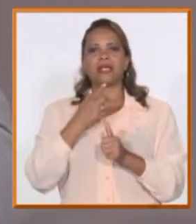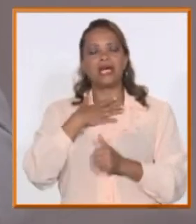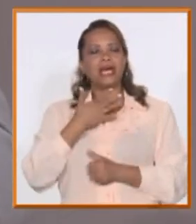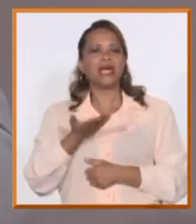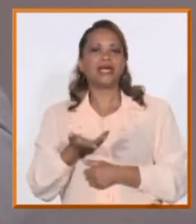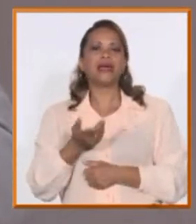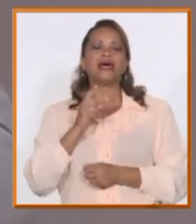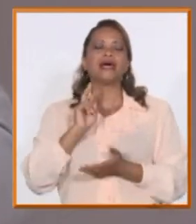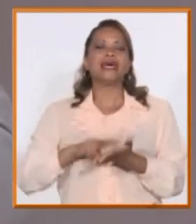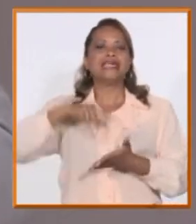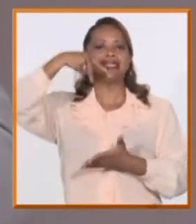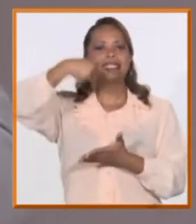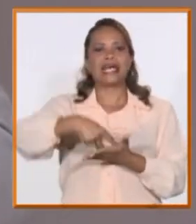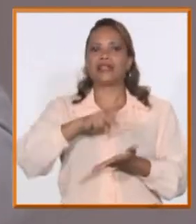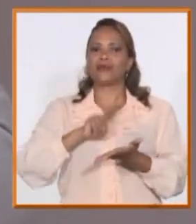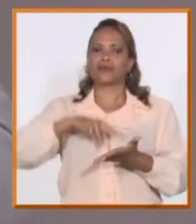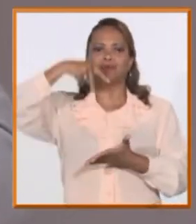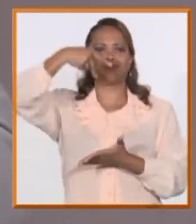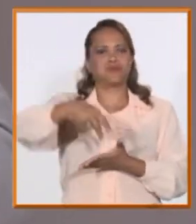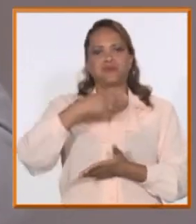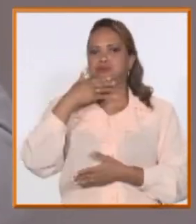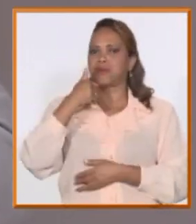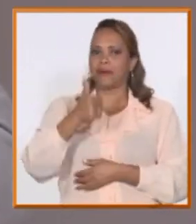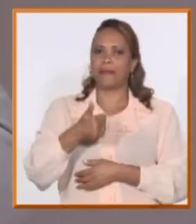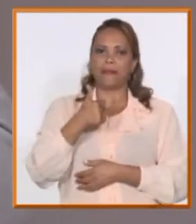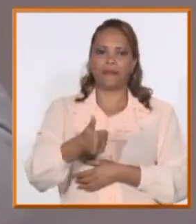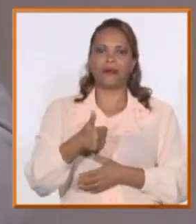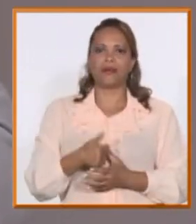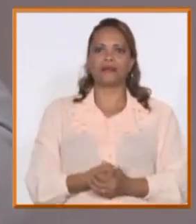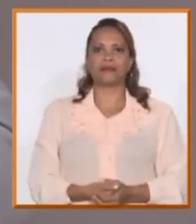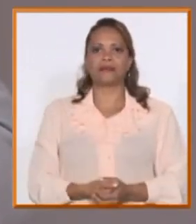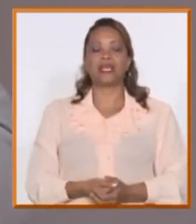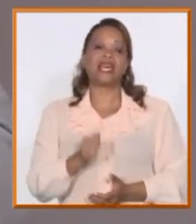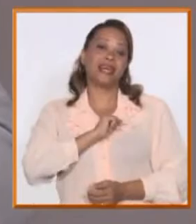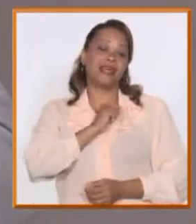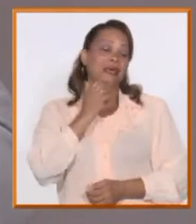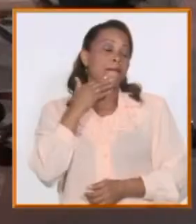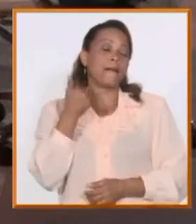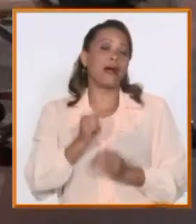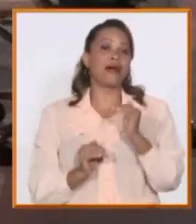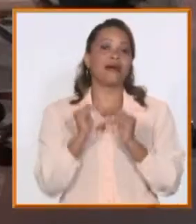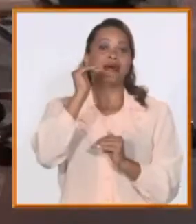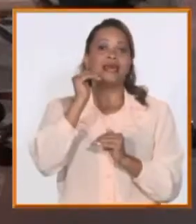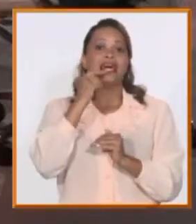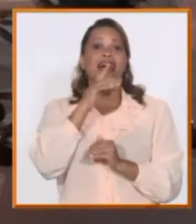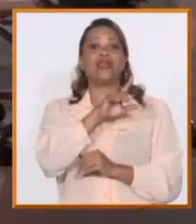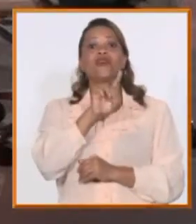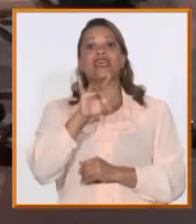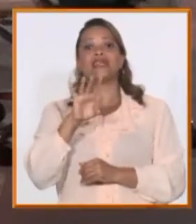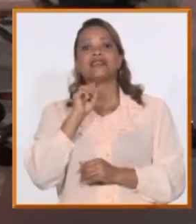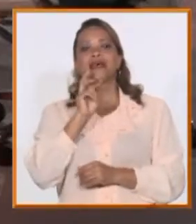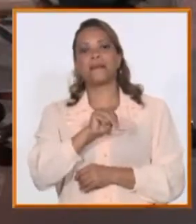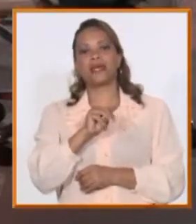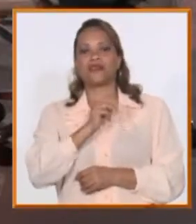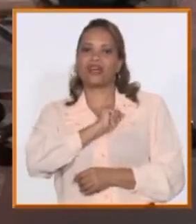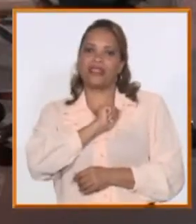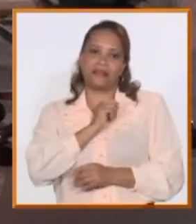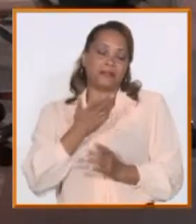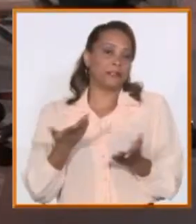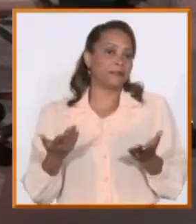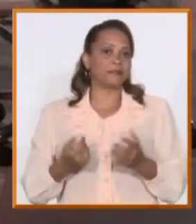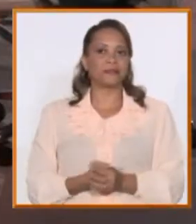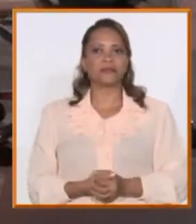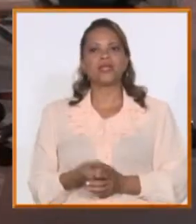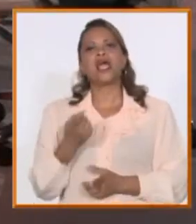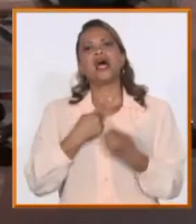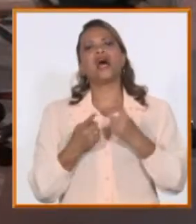secuencia de saltos tremenda, además inconforme, porque evidentemente quería algo más que esto, a los 15 metros, seguro. Hay algunos que han dicho,